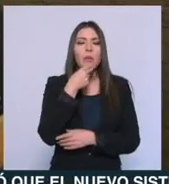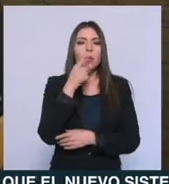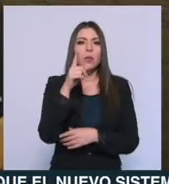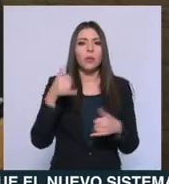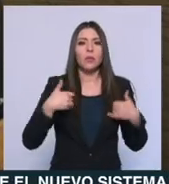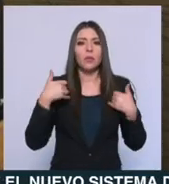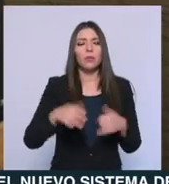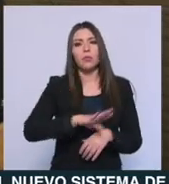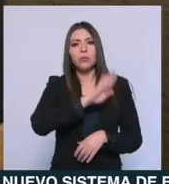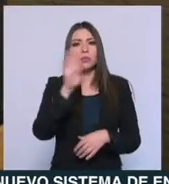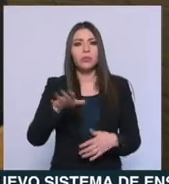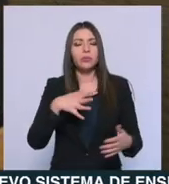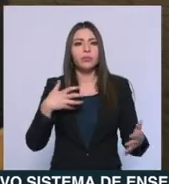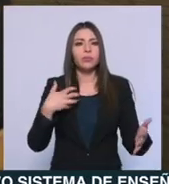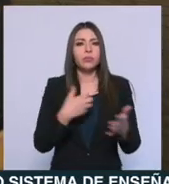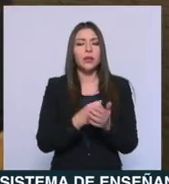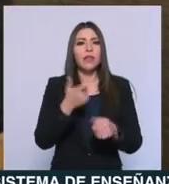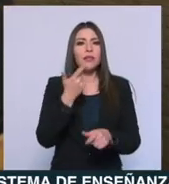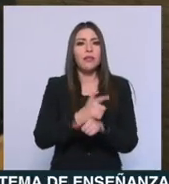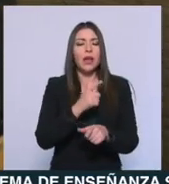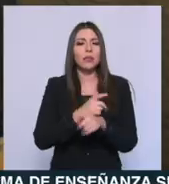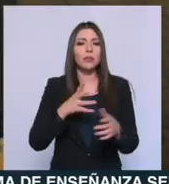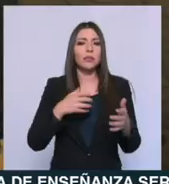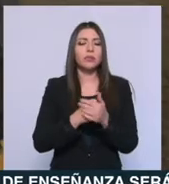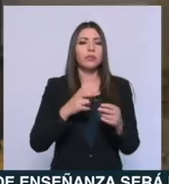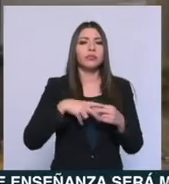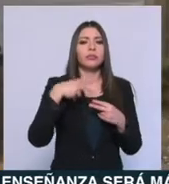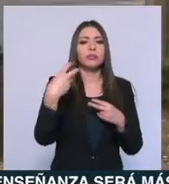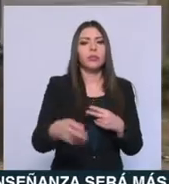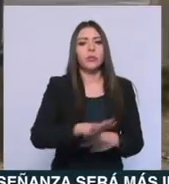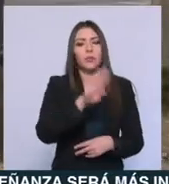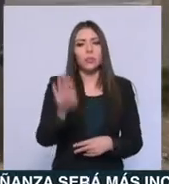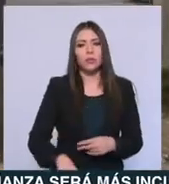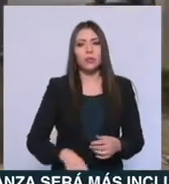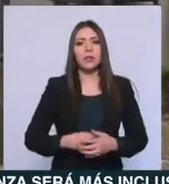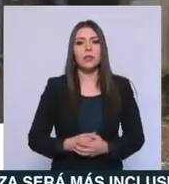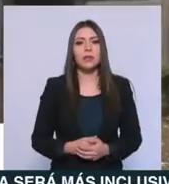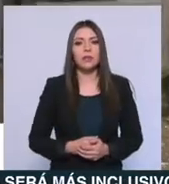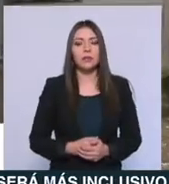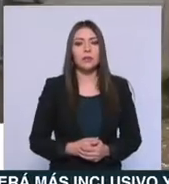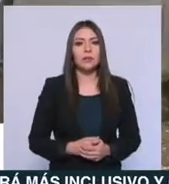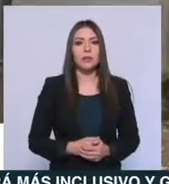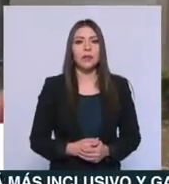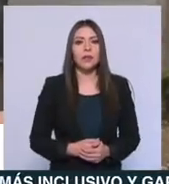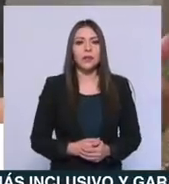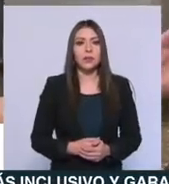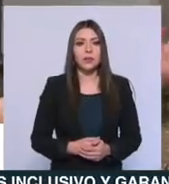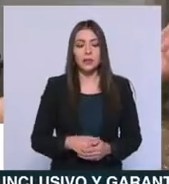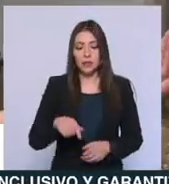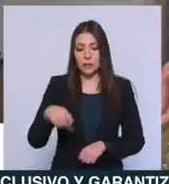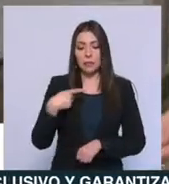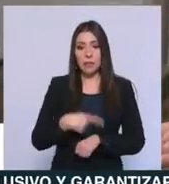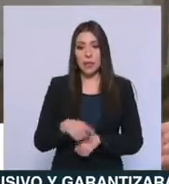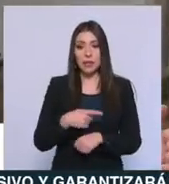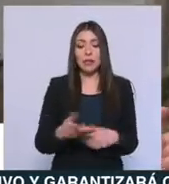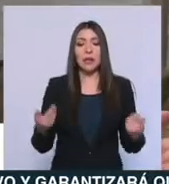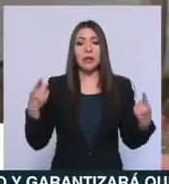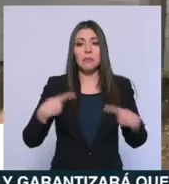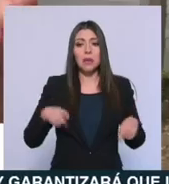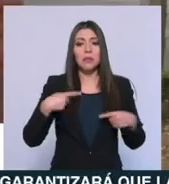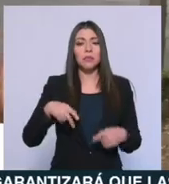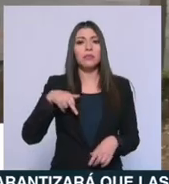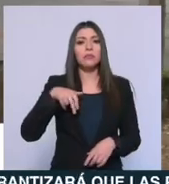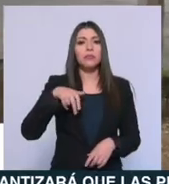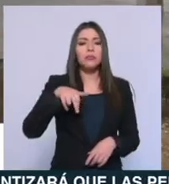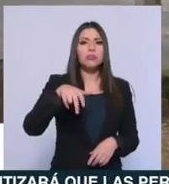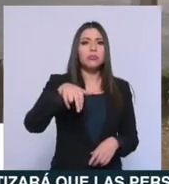en la avenida Chapultepec por un taxi durante la madrugada. Es un peligro, digo, y no porque nosotros como ciudadanos que caminamos,